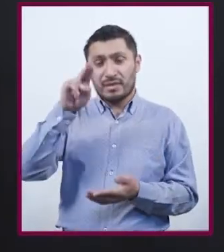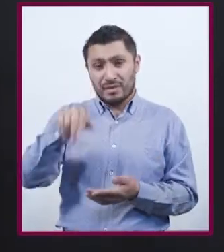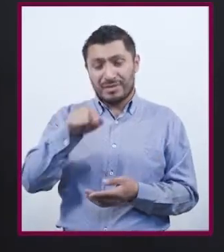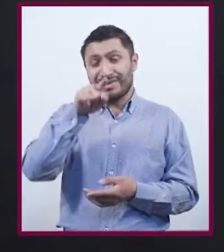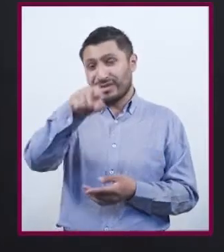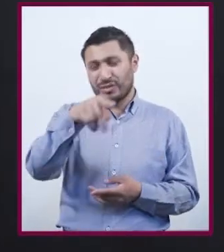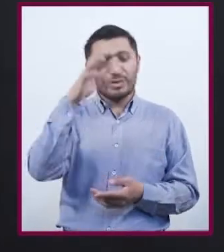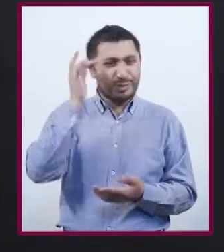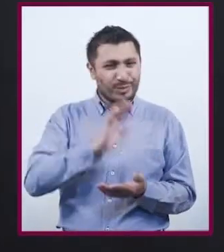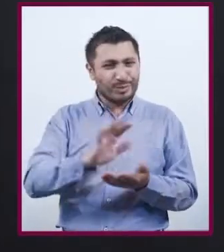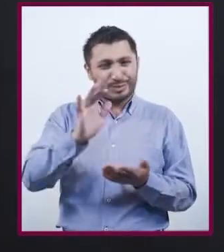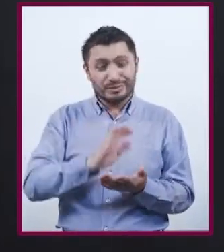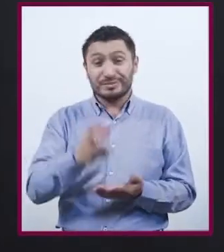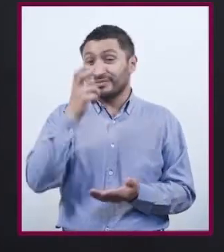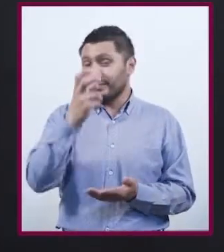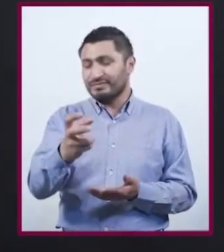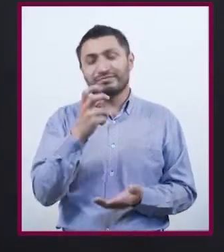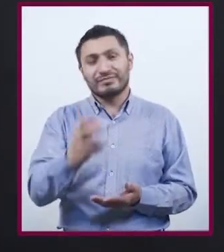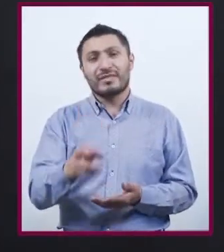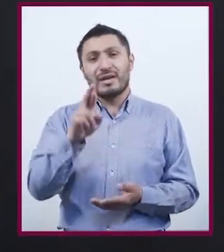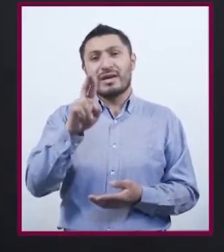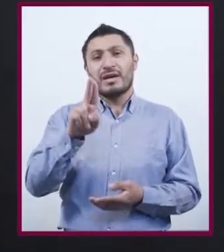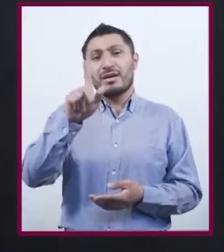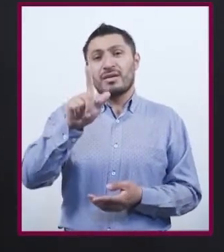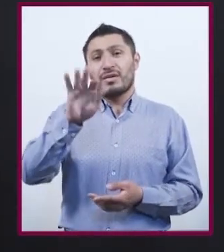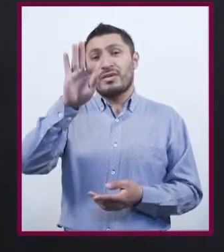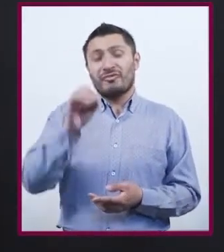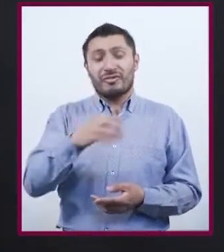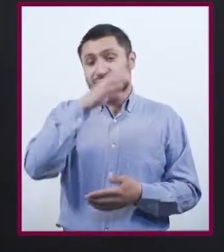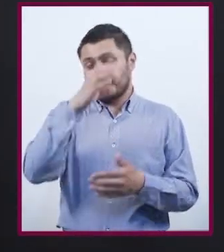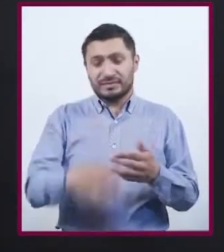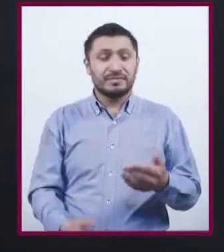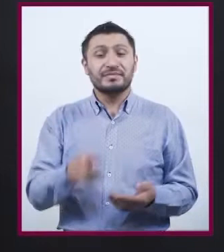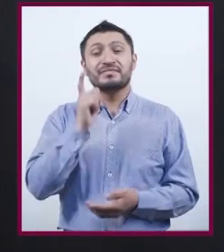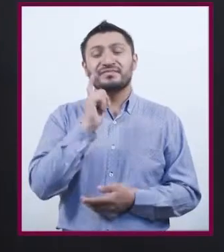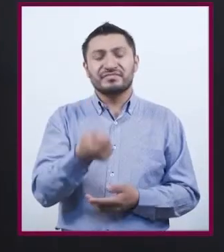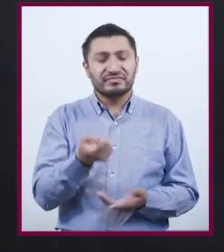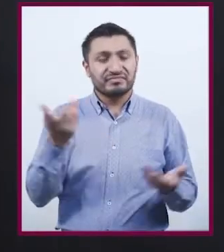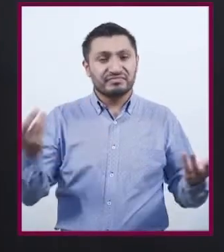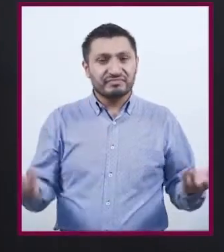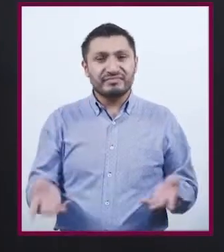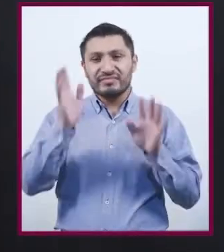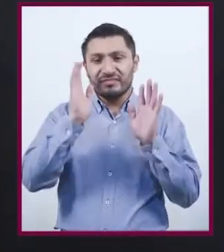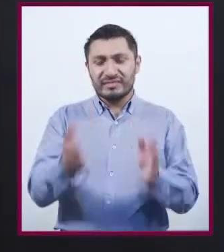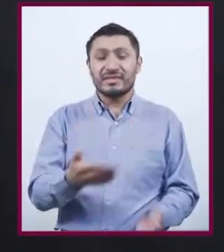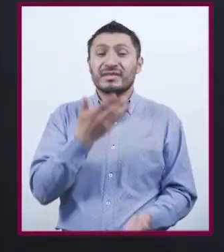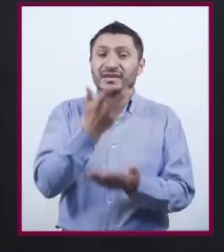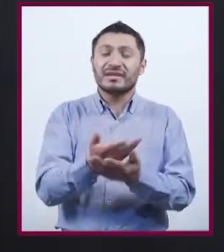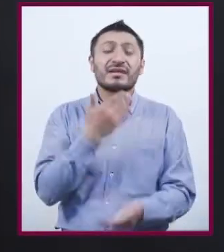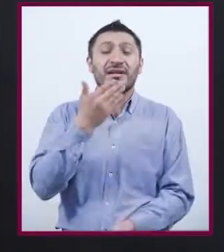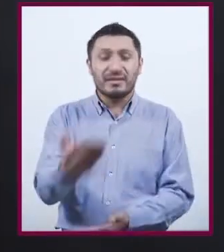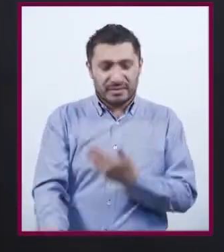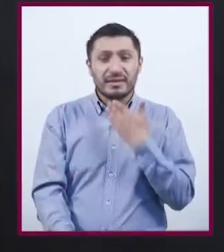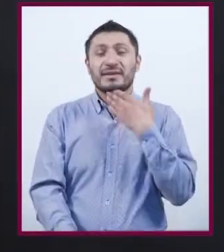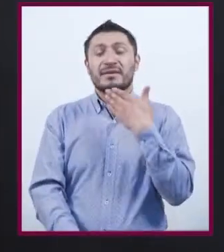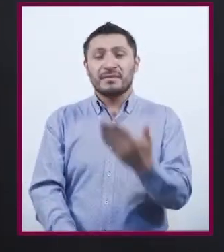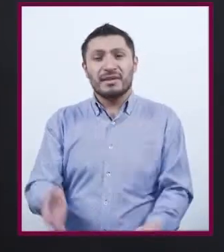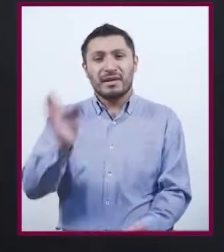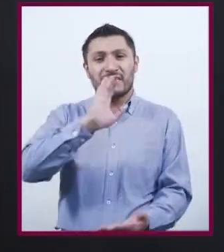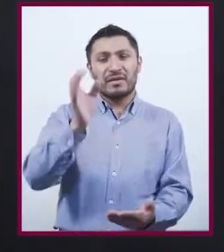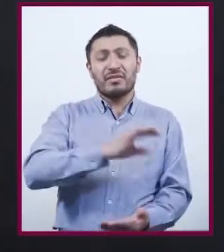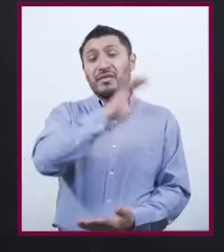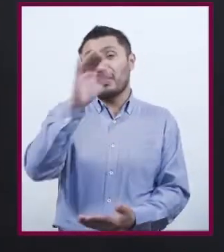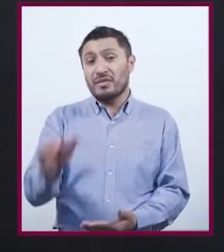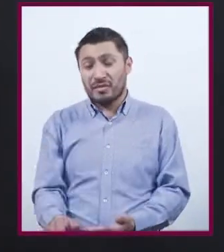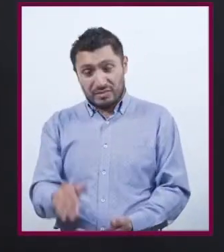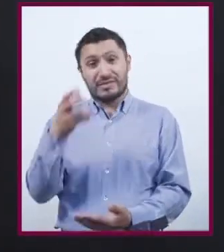escritor mexicano Juan Rulfo. ¿Lo has leído? En este fragmento, Rulfo termina diciendo: ya descansaremos bien a bien